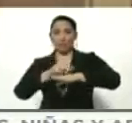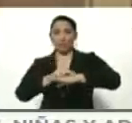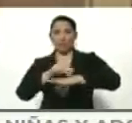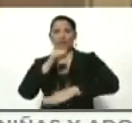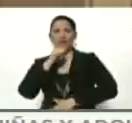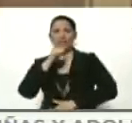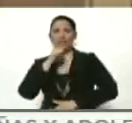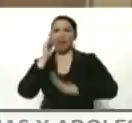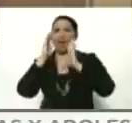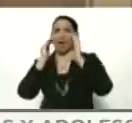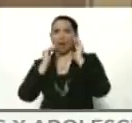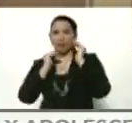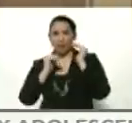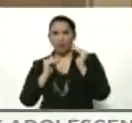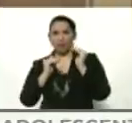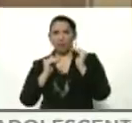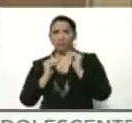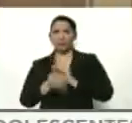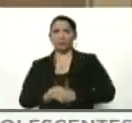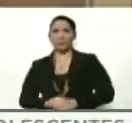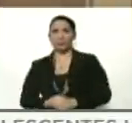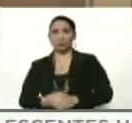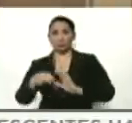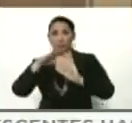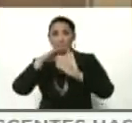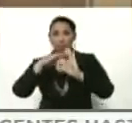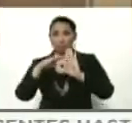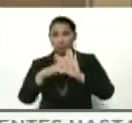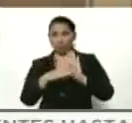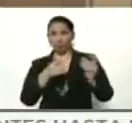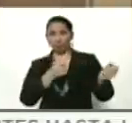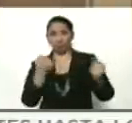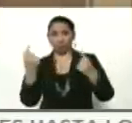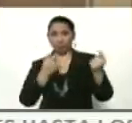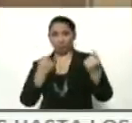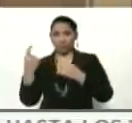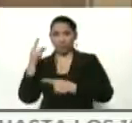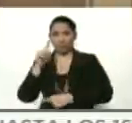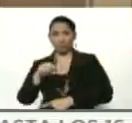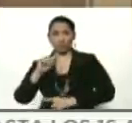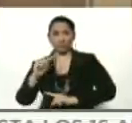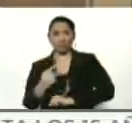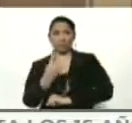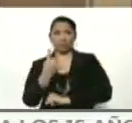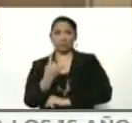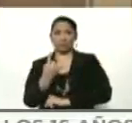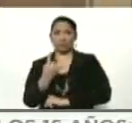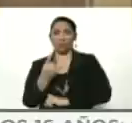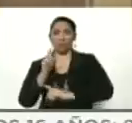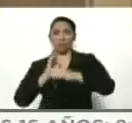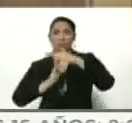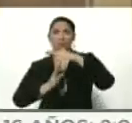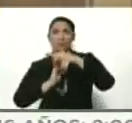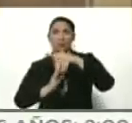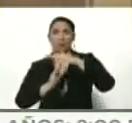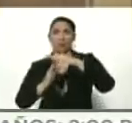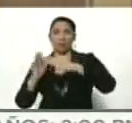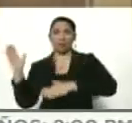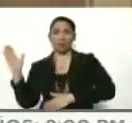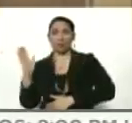están atendiendo los aspectos logísticos, los aspectos esenciales de los migrantes que están